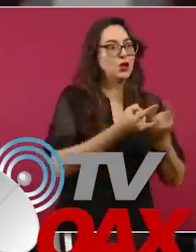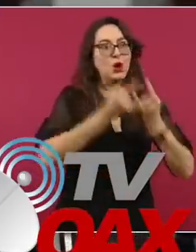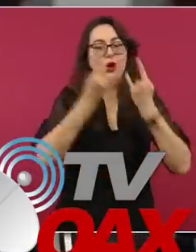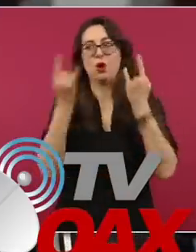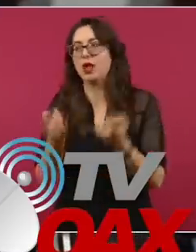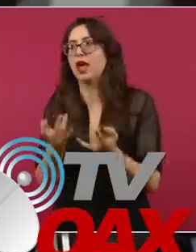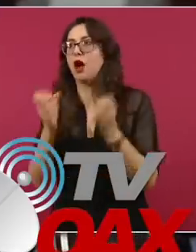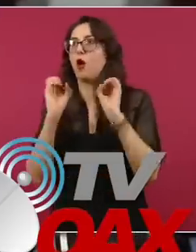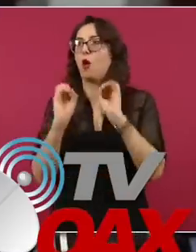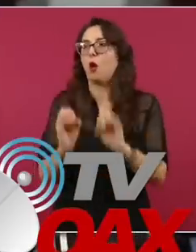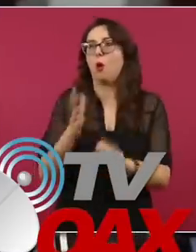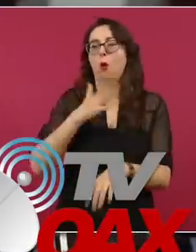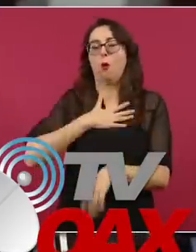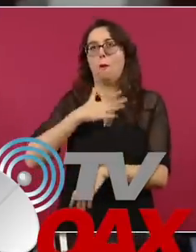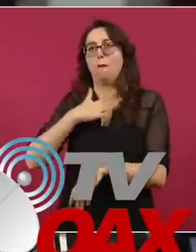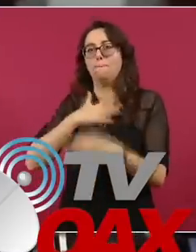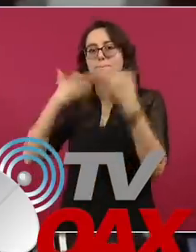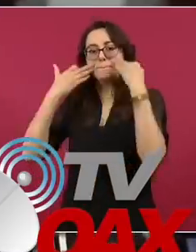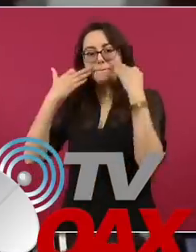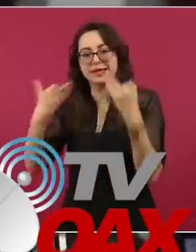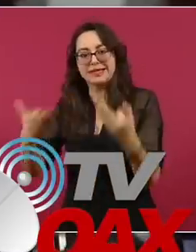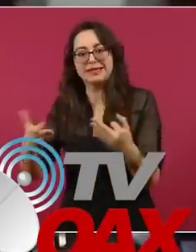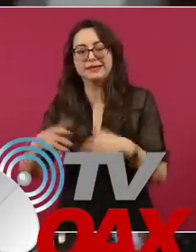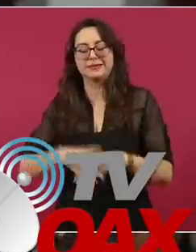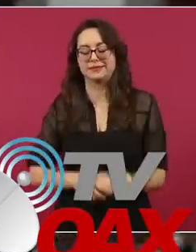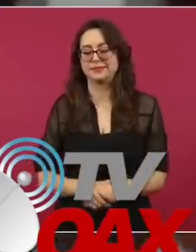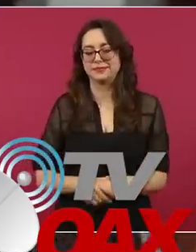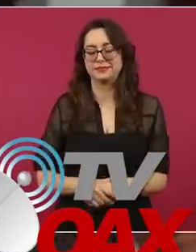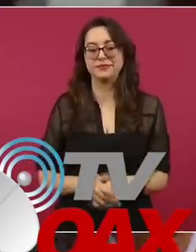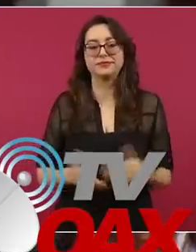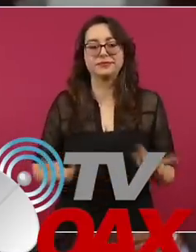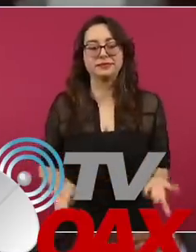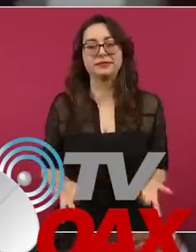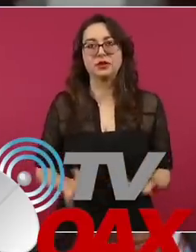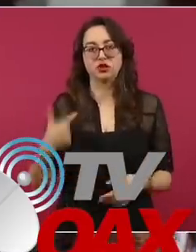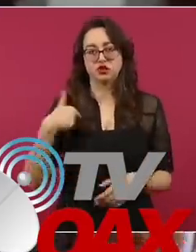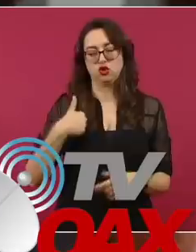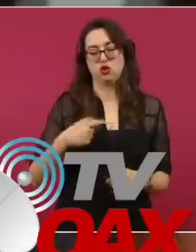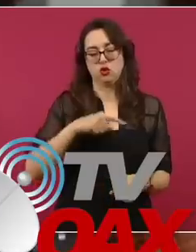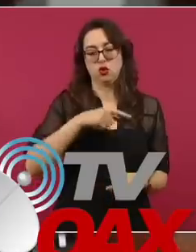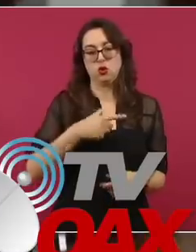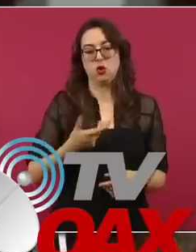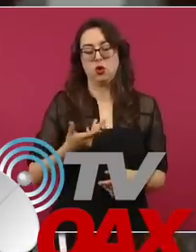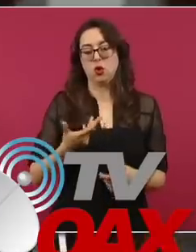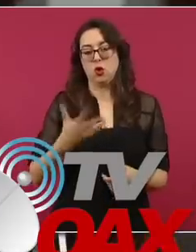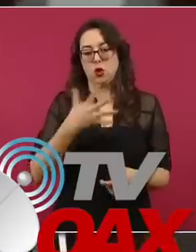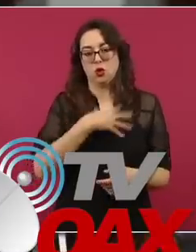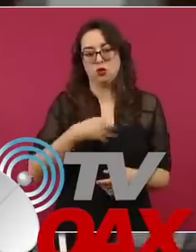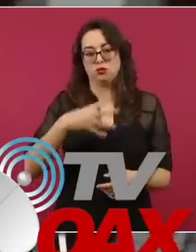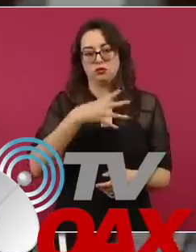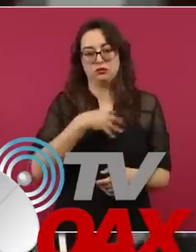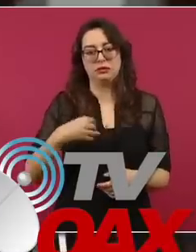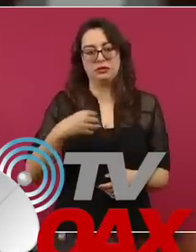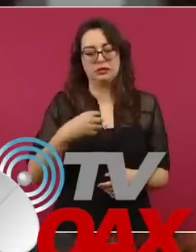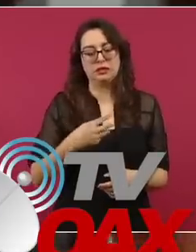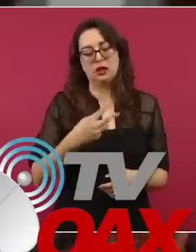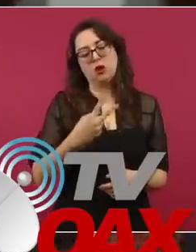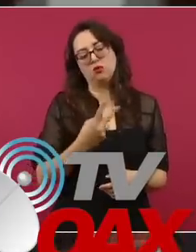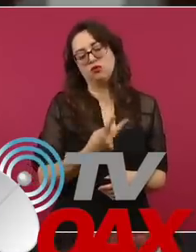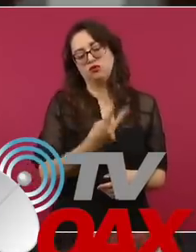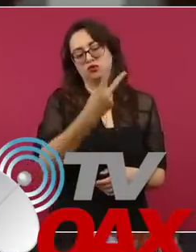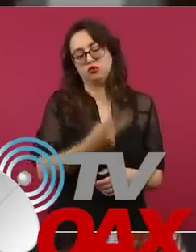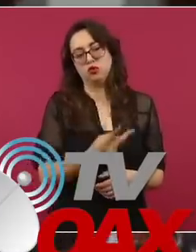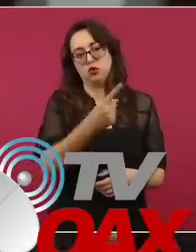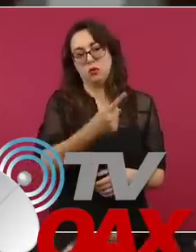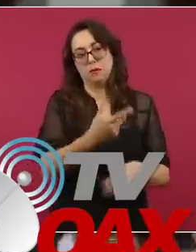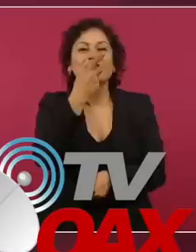anécdota. Viniendo a México me dijo mi menor de mis hijos, mayor es estudiante de periodismo, me